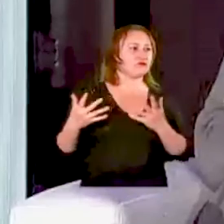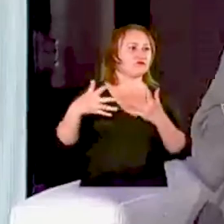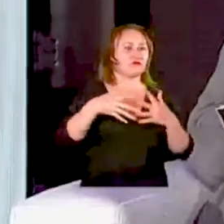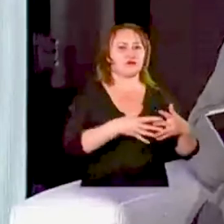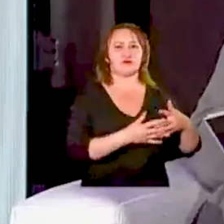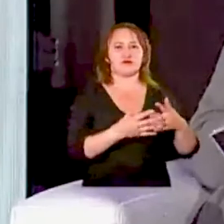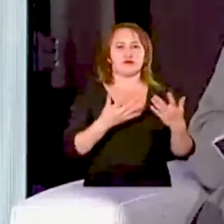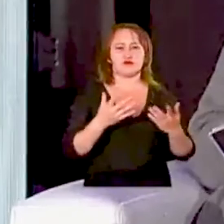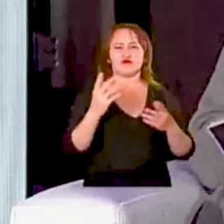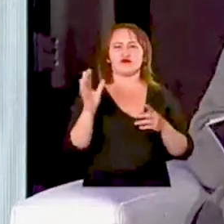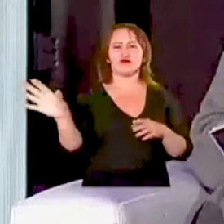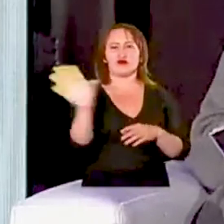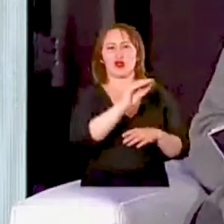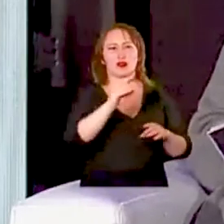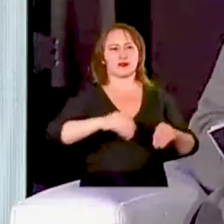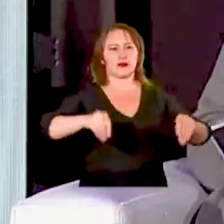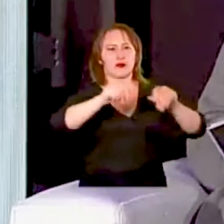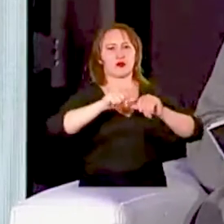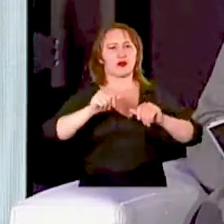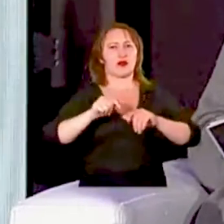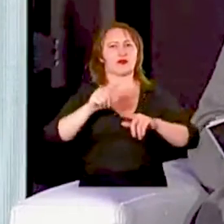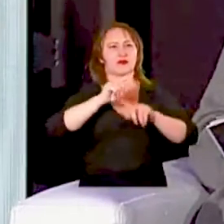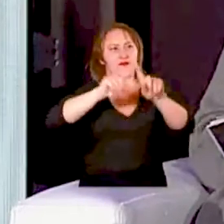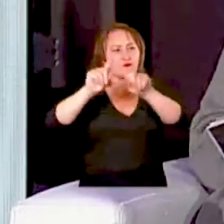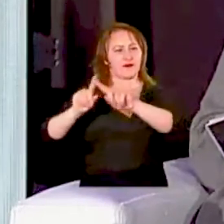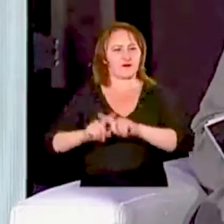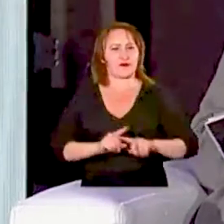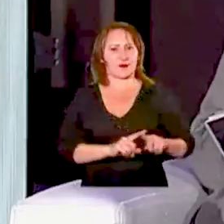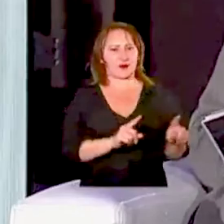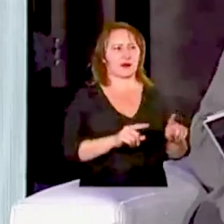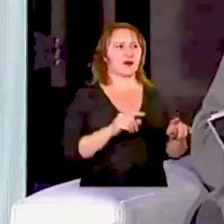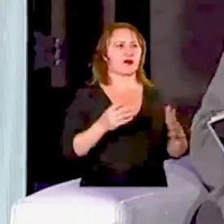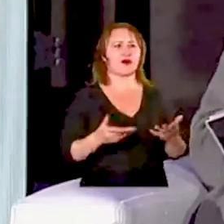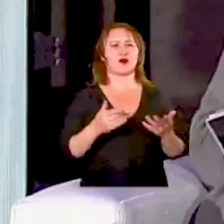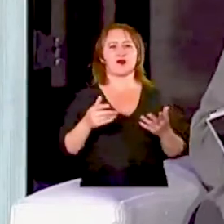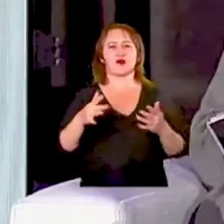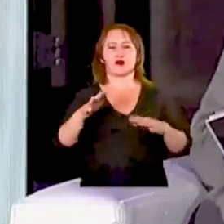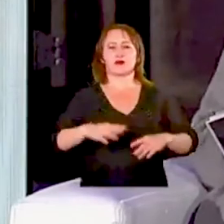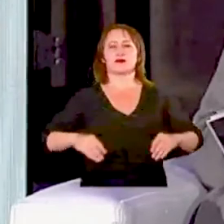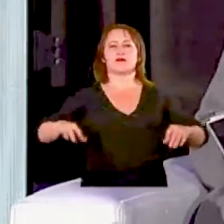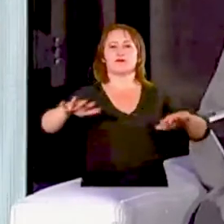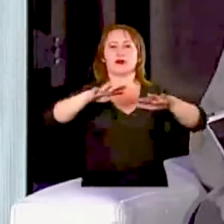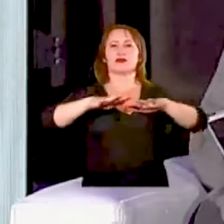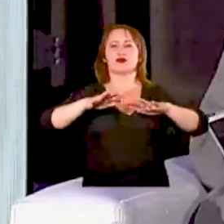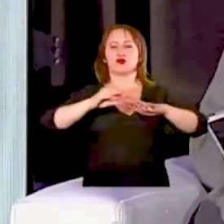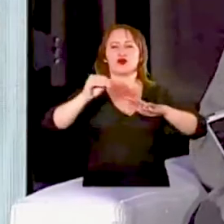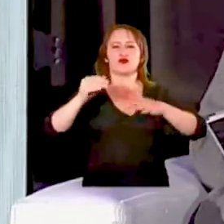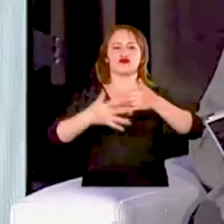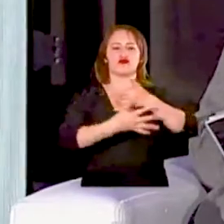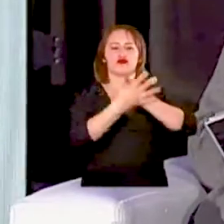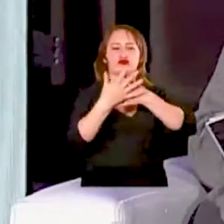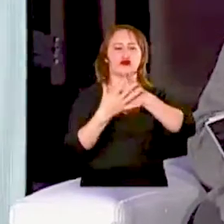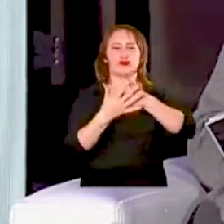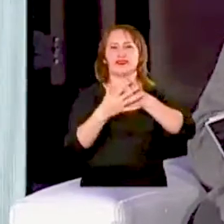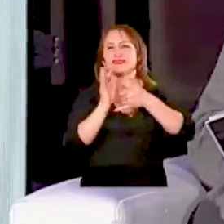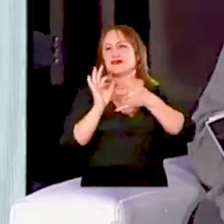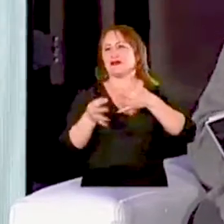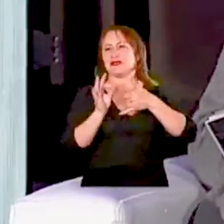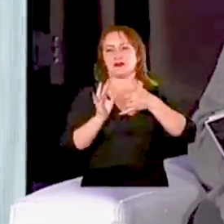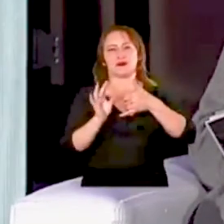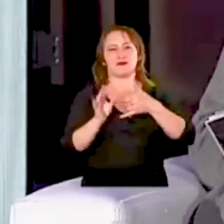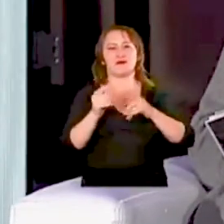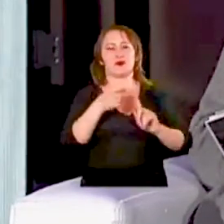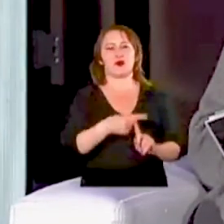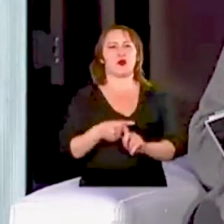las Procuradurías Territoriales en todo el espacio de nuestro país, en donde siempre hay